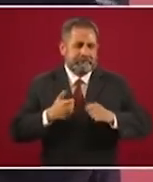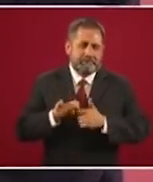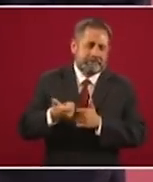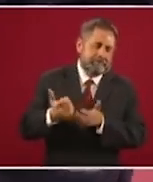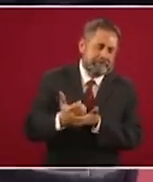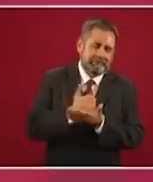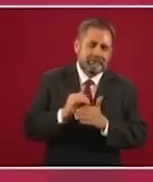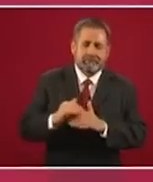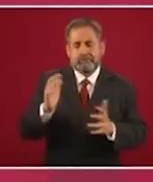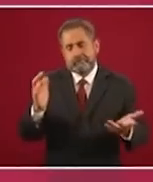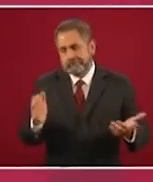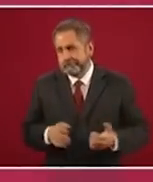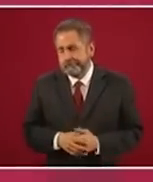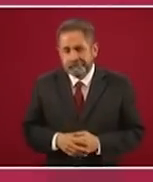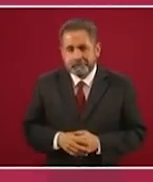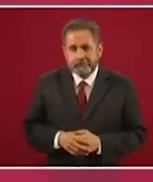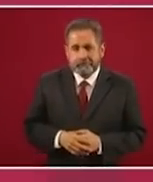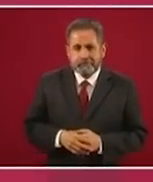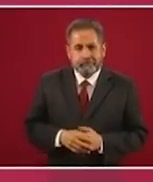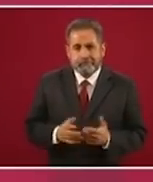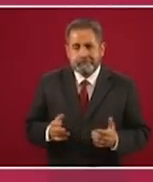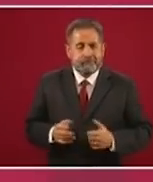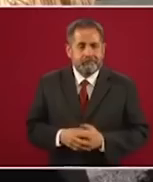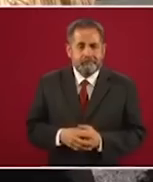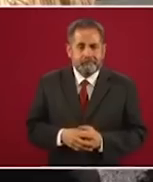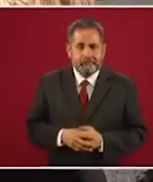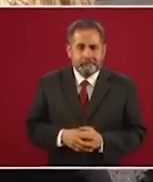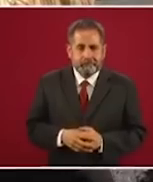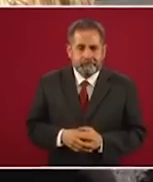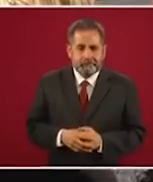del influyentismo, pues eso, si